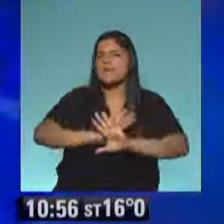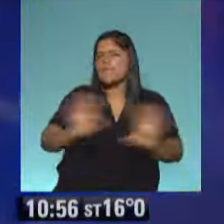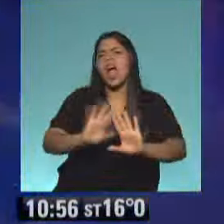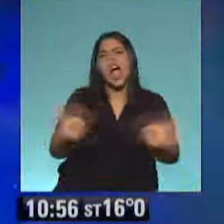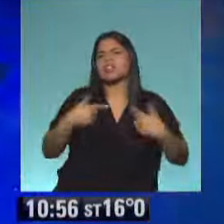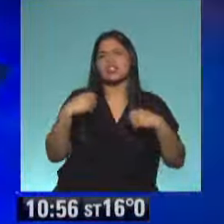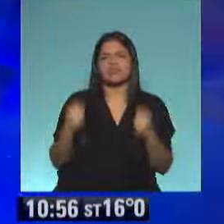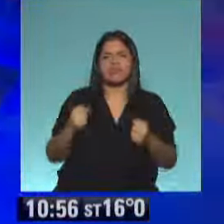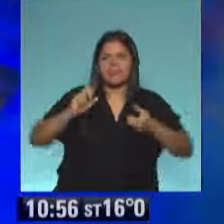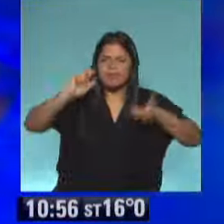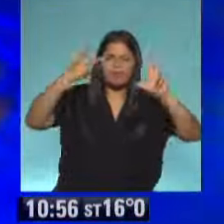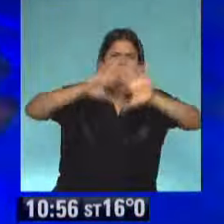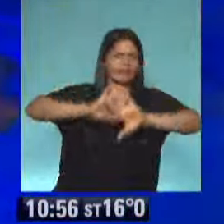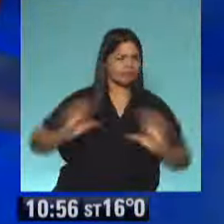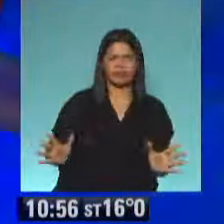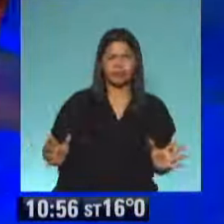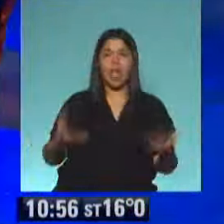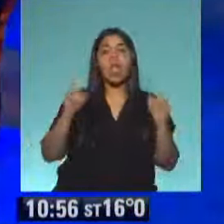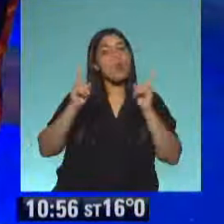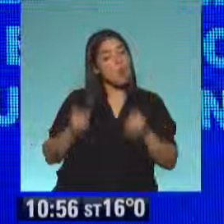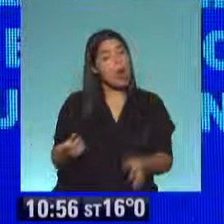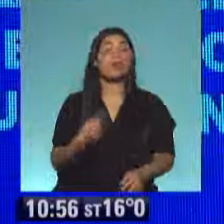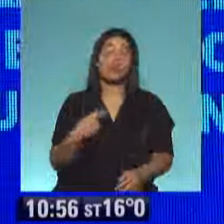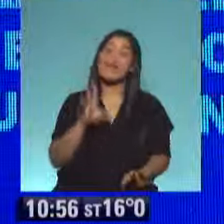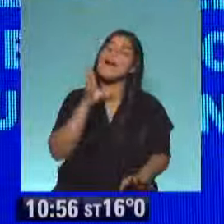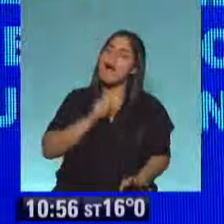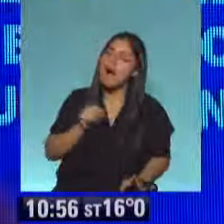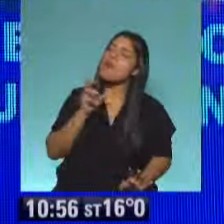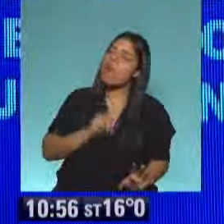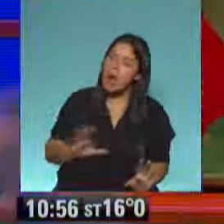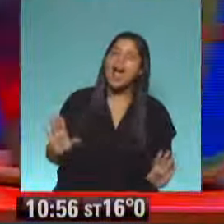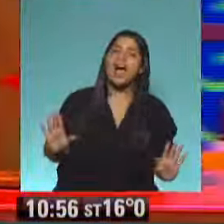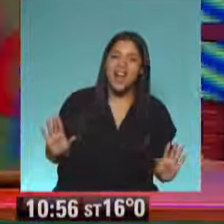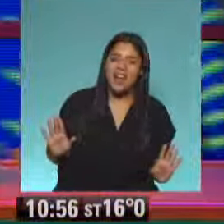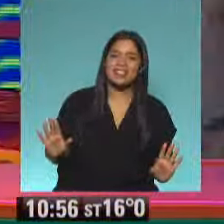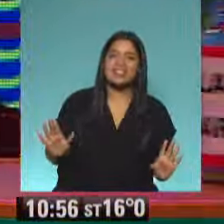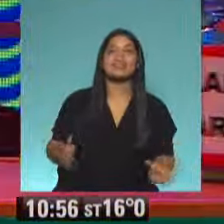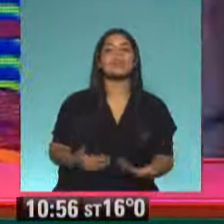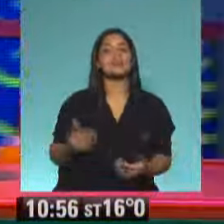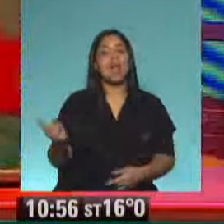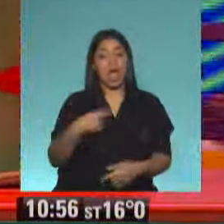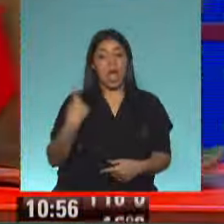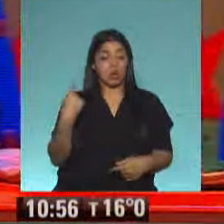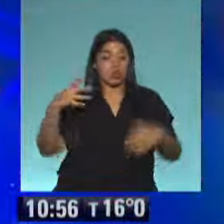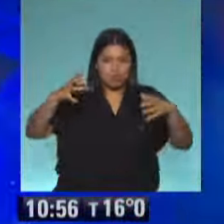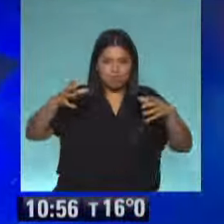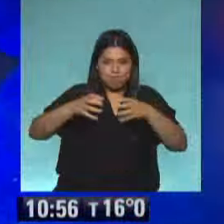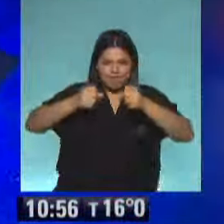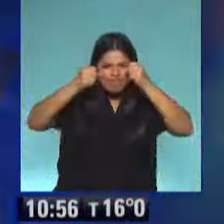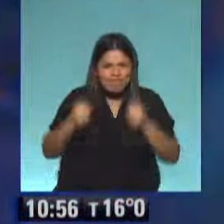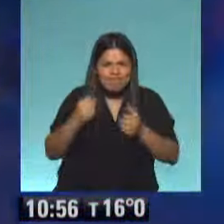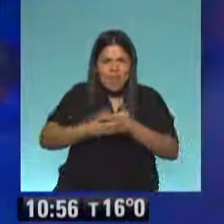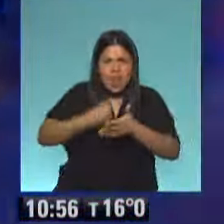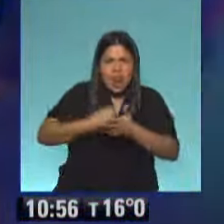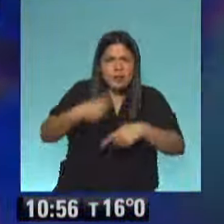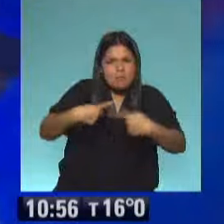enoja, pero la aguantamos con sabiduría. Esta murga se la aguanta, nunca